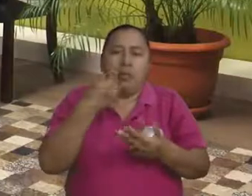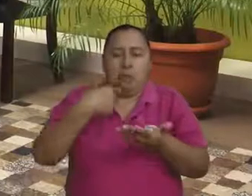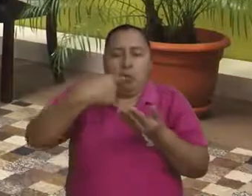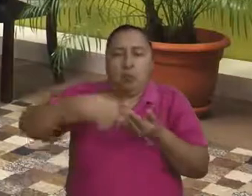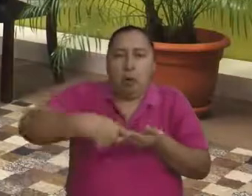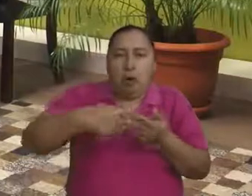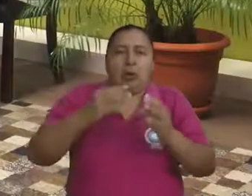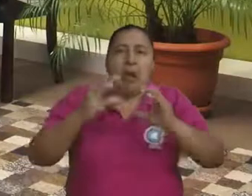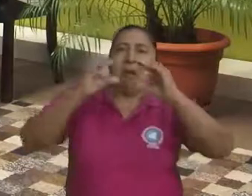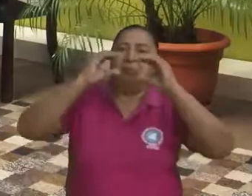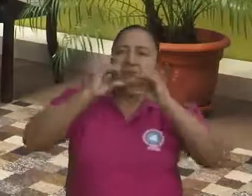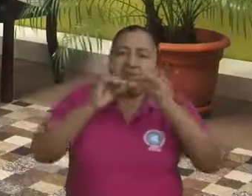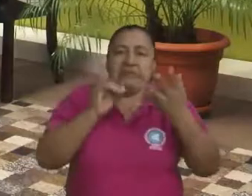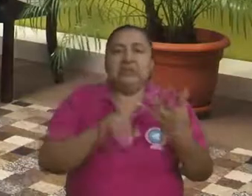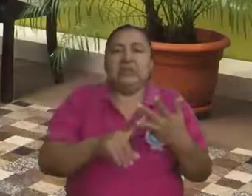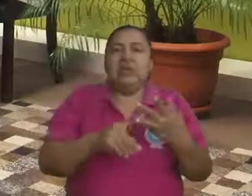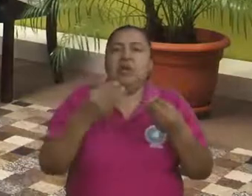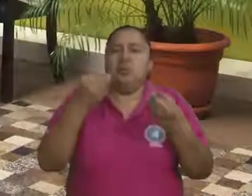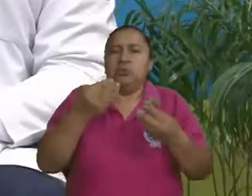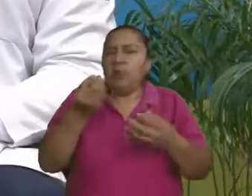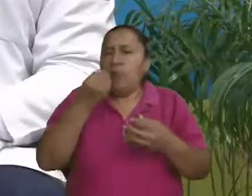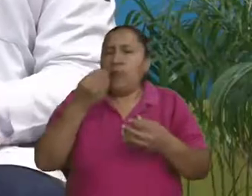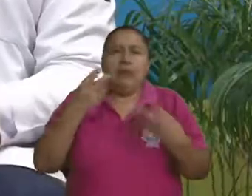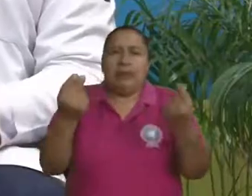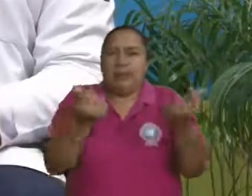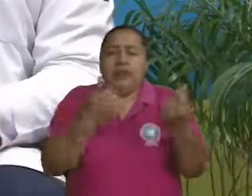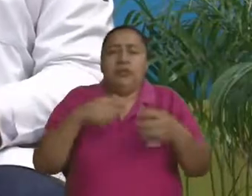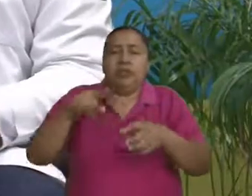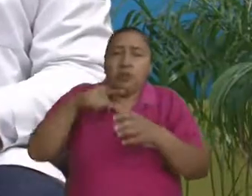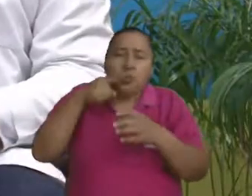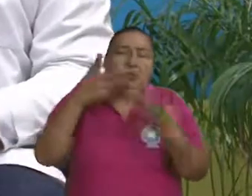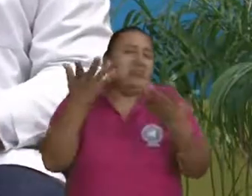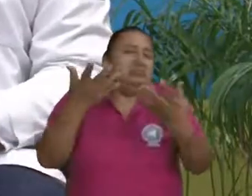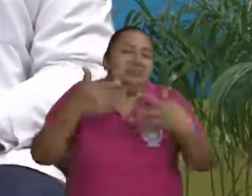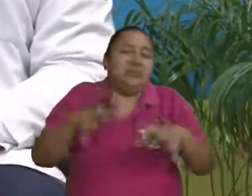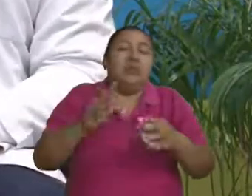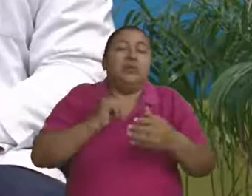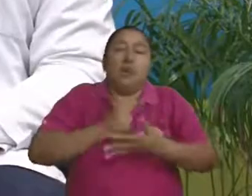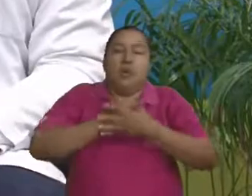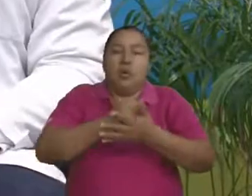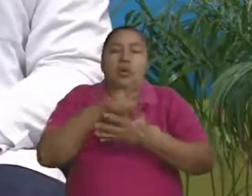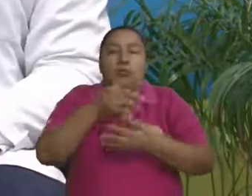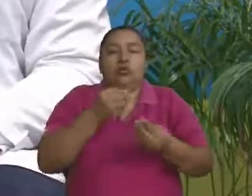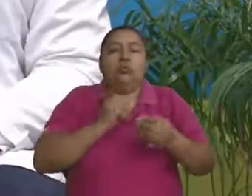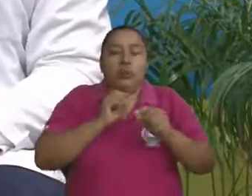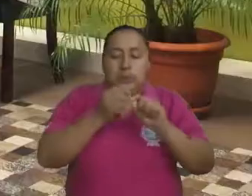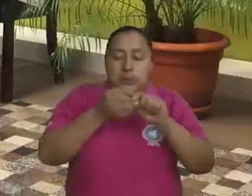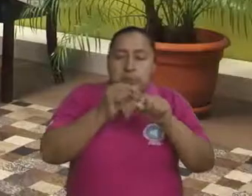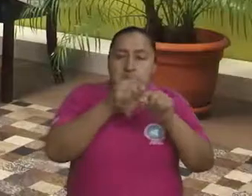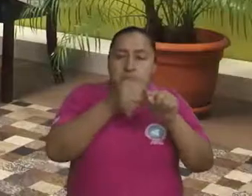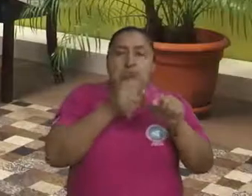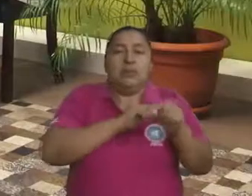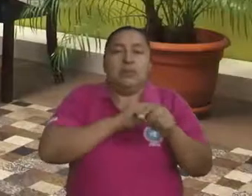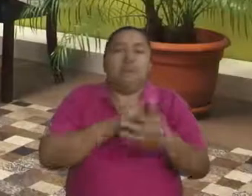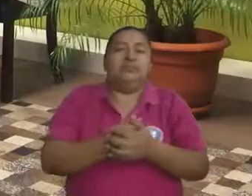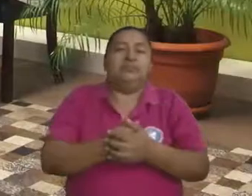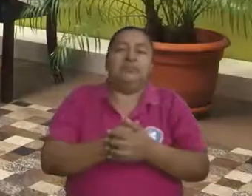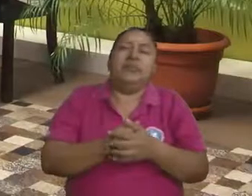muchas hamburguesas, mucha comida rápida, exactamente, y eso influye mucho en el desarrollo de cálculos biliares. Ya.